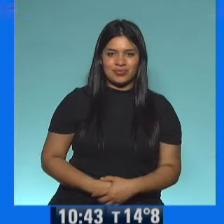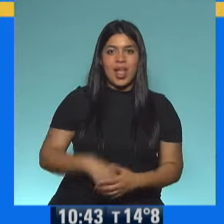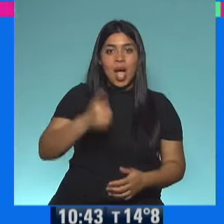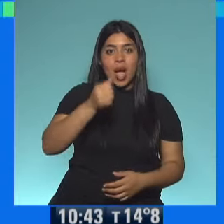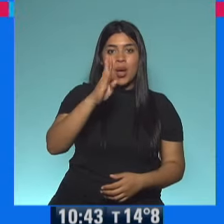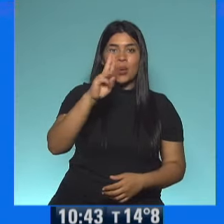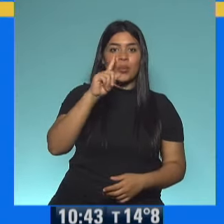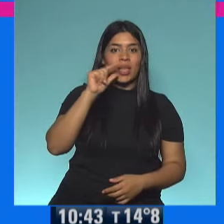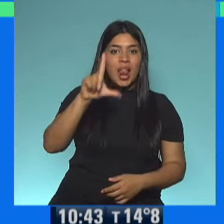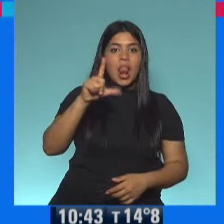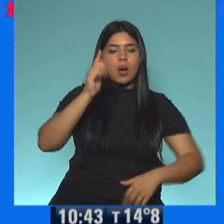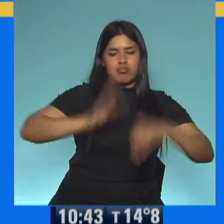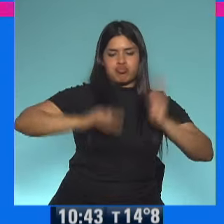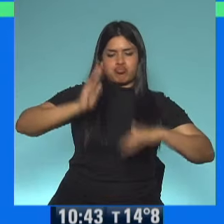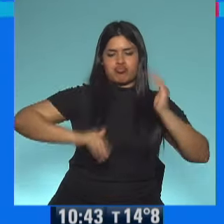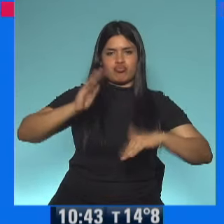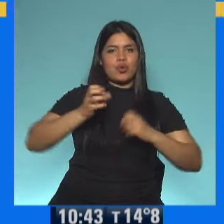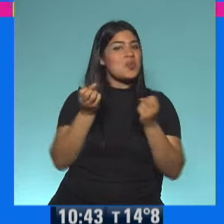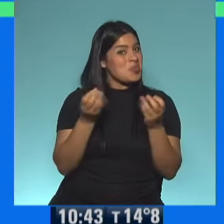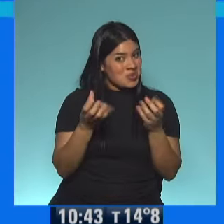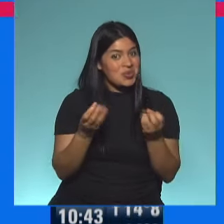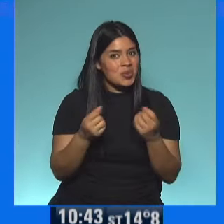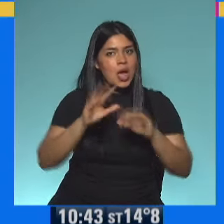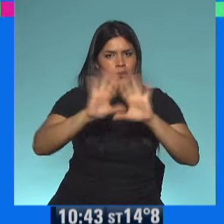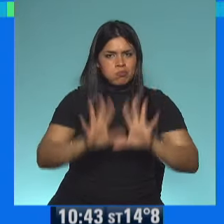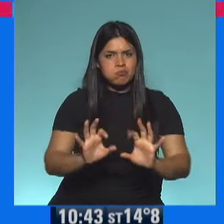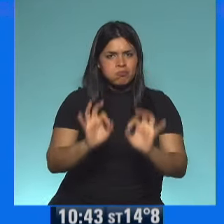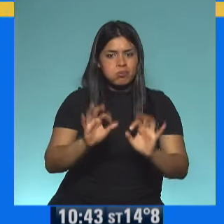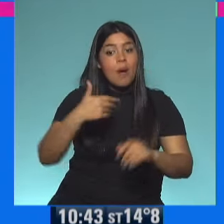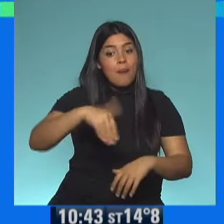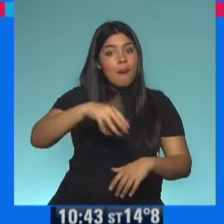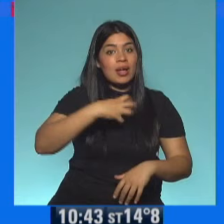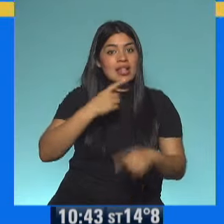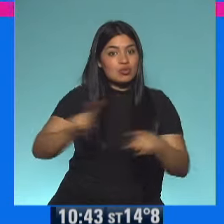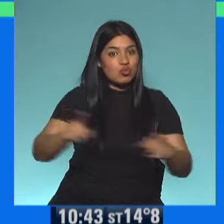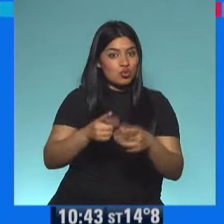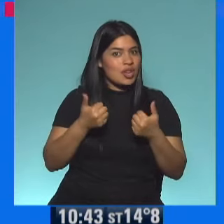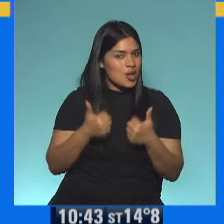Abril tocando el tambor. Muy bien. Preparada para la clase de música.